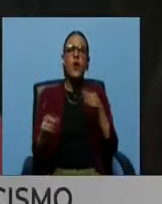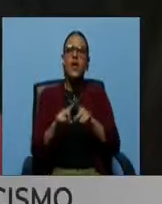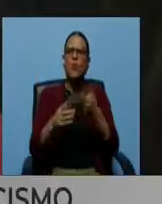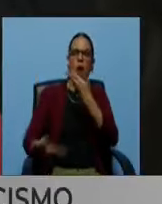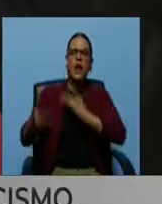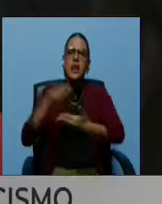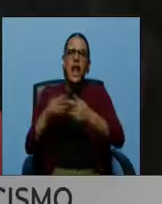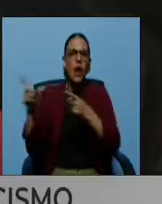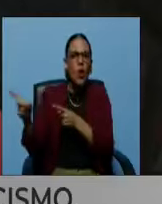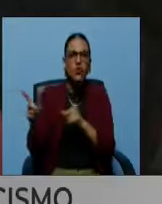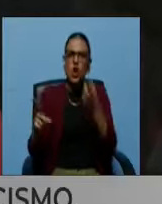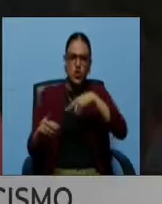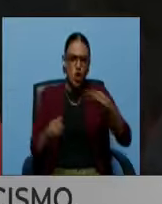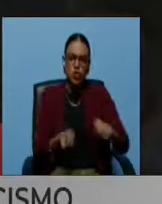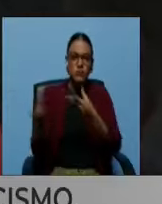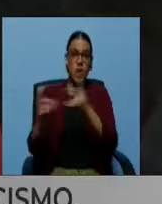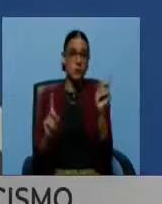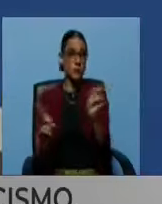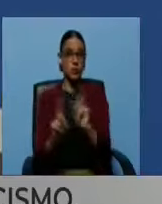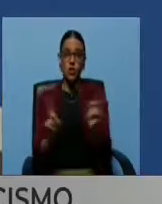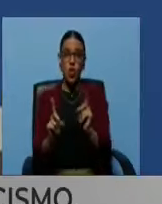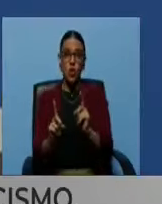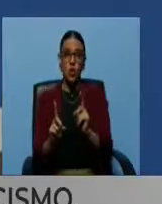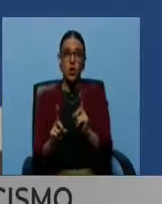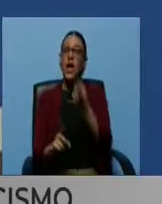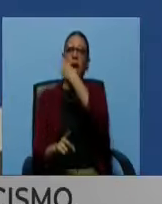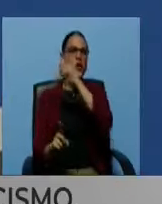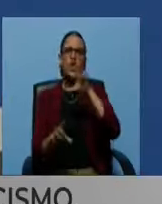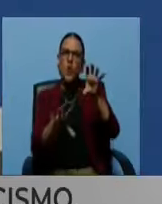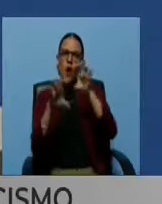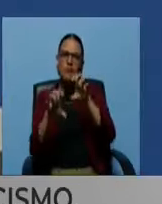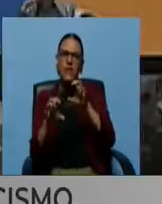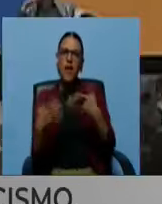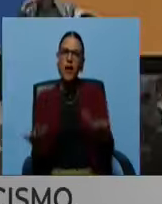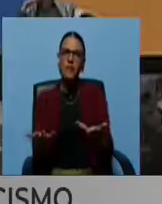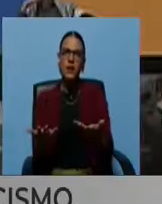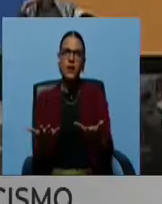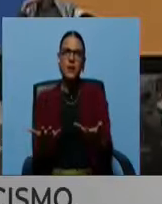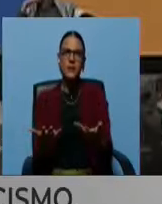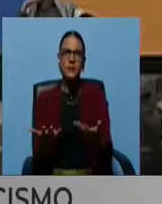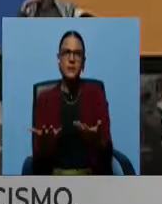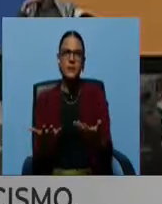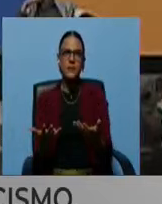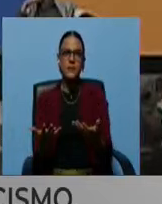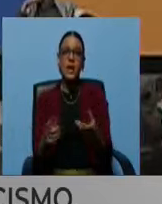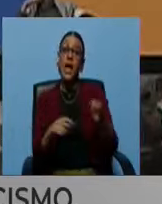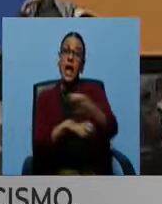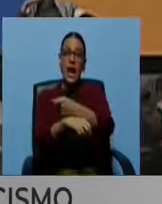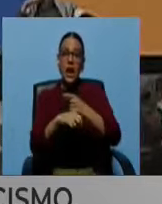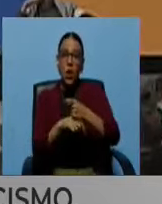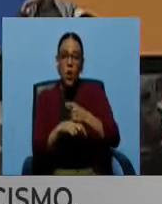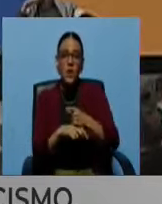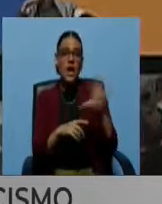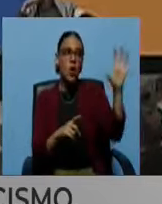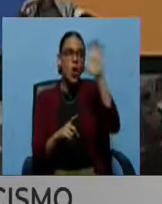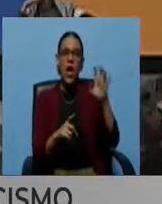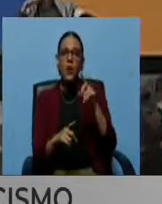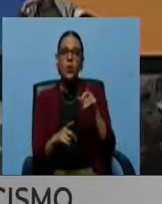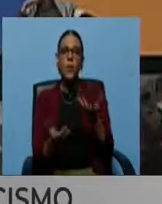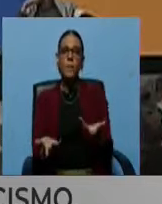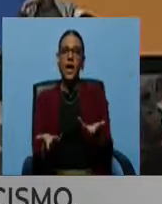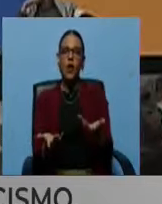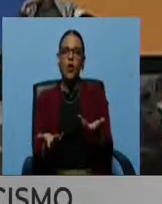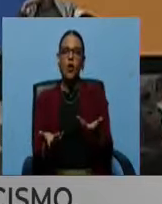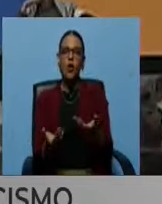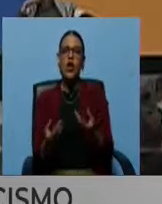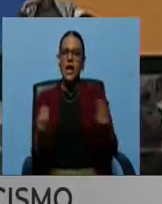jamás lo vamos a entregar. Y es lo que no entienden, Manu, los gobiernos europeos, que